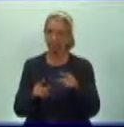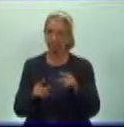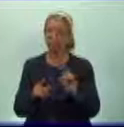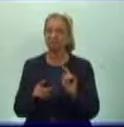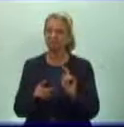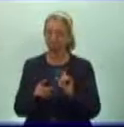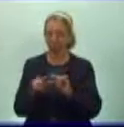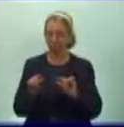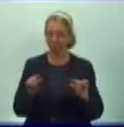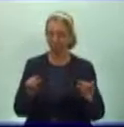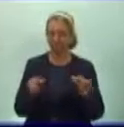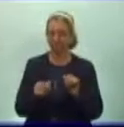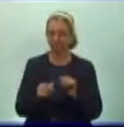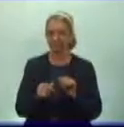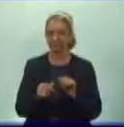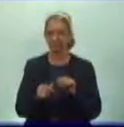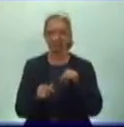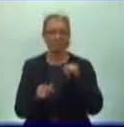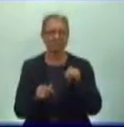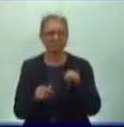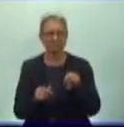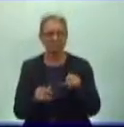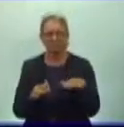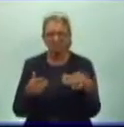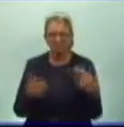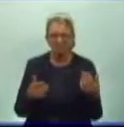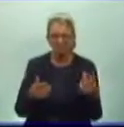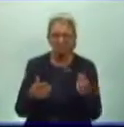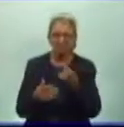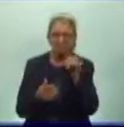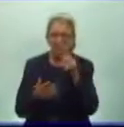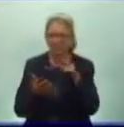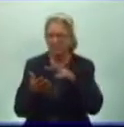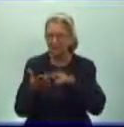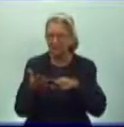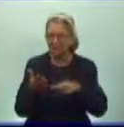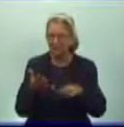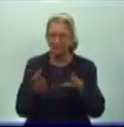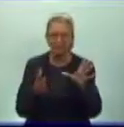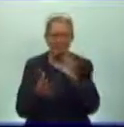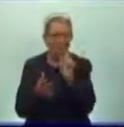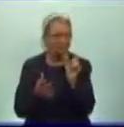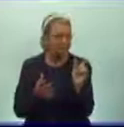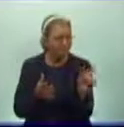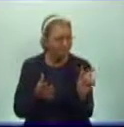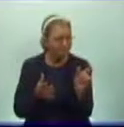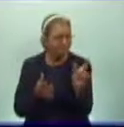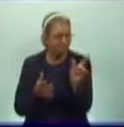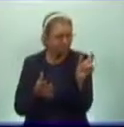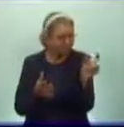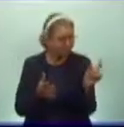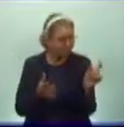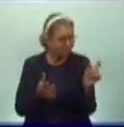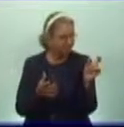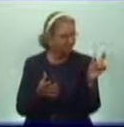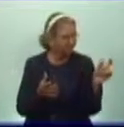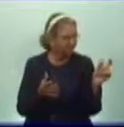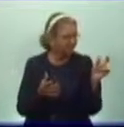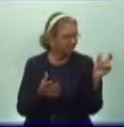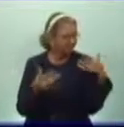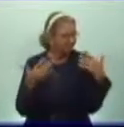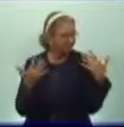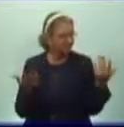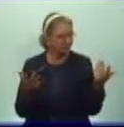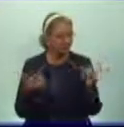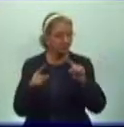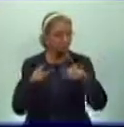la oración. En esta actividad, ustedes deben observar bien todas las palabras que les estoy dando para poder formar